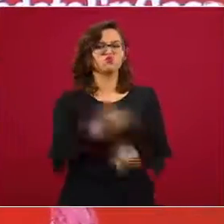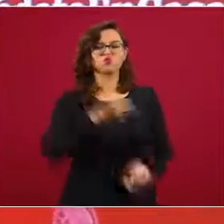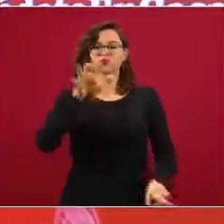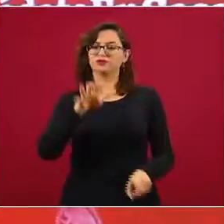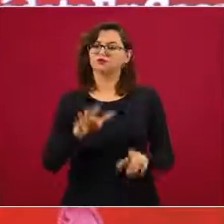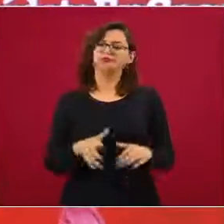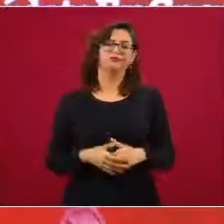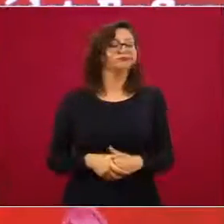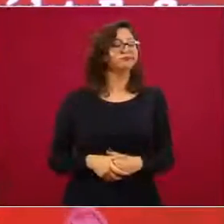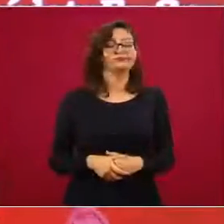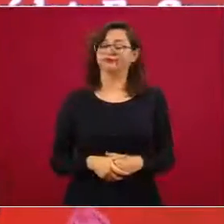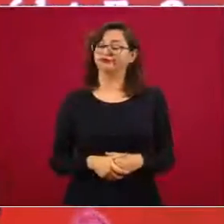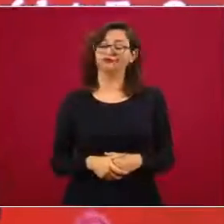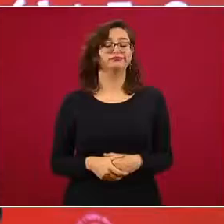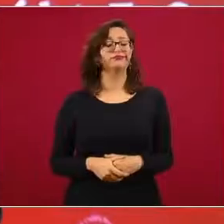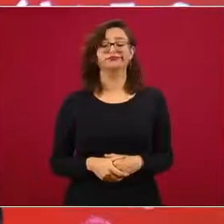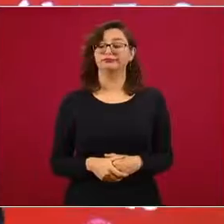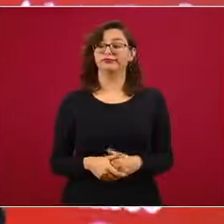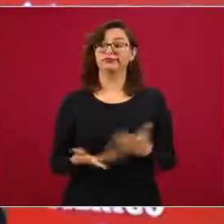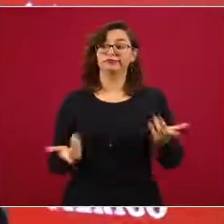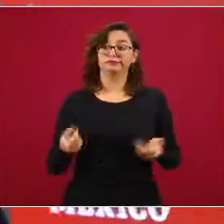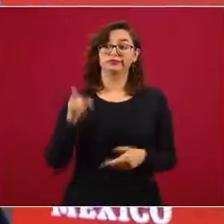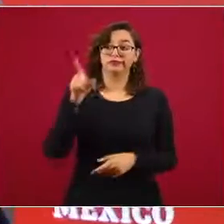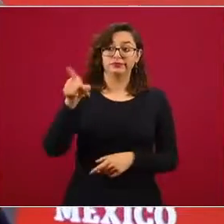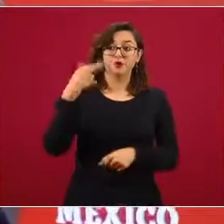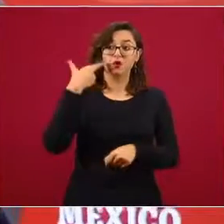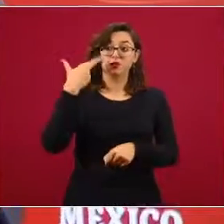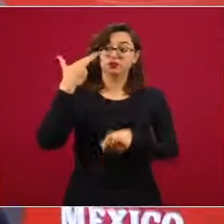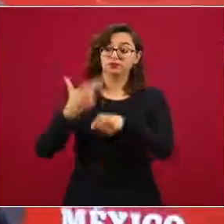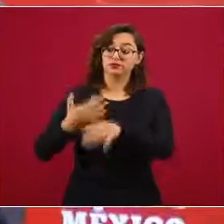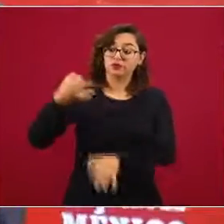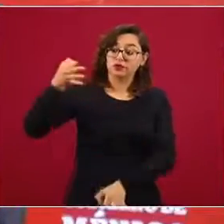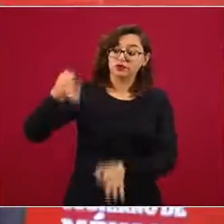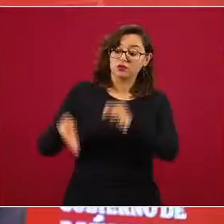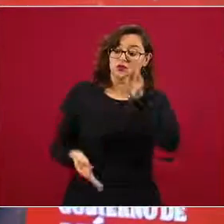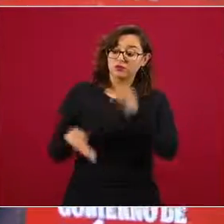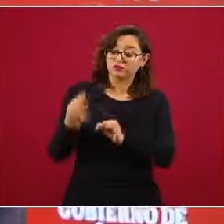Hay que esperar y ver esto con mucha responsabilidad, pero sí